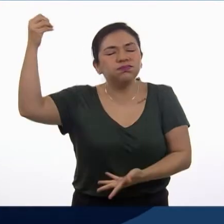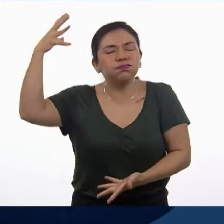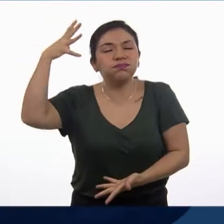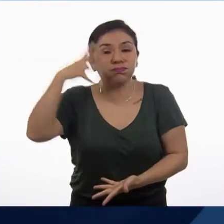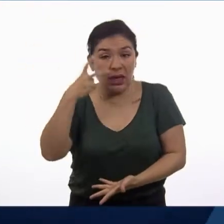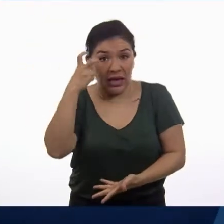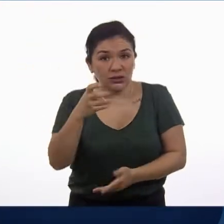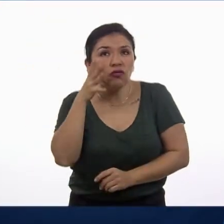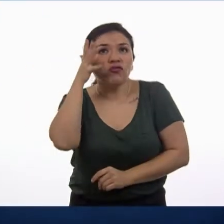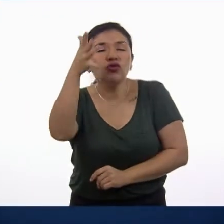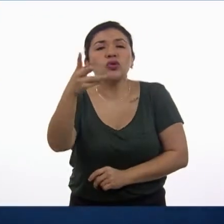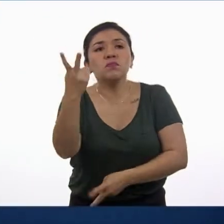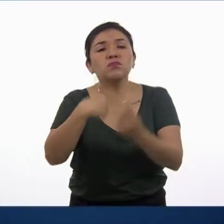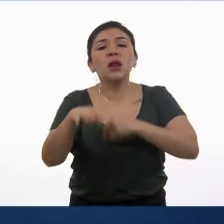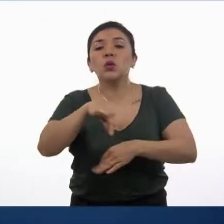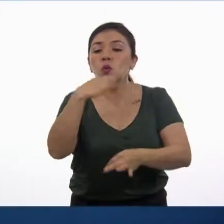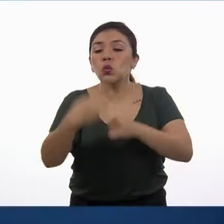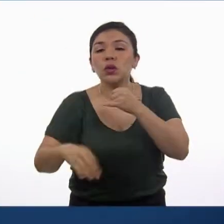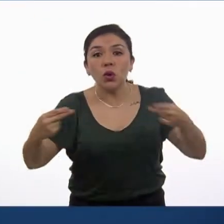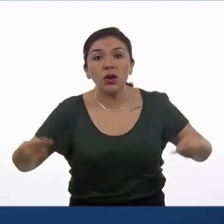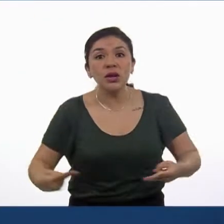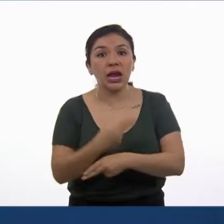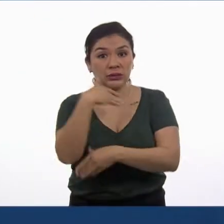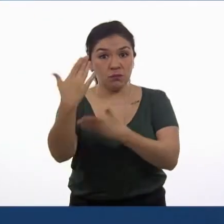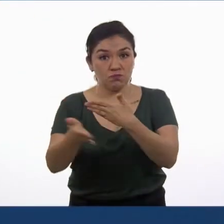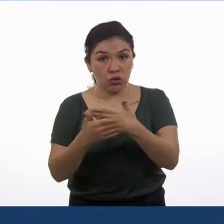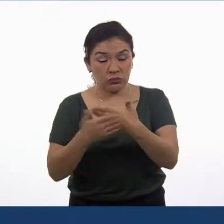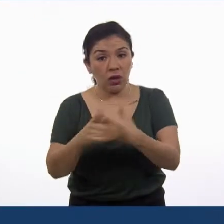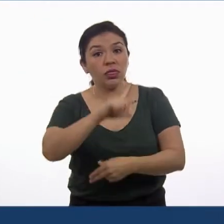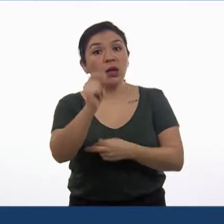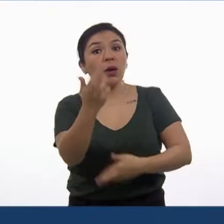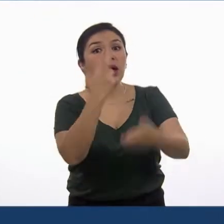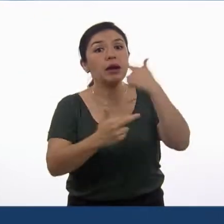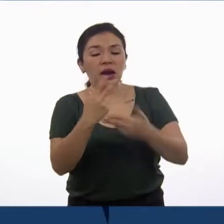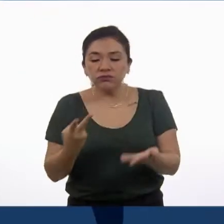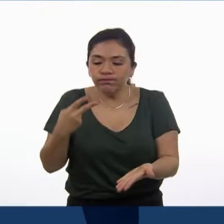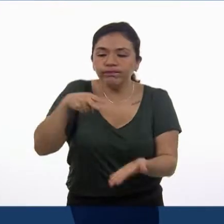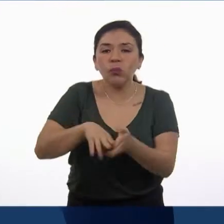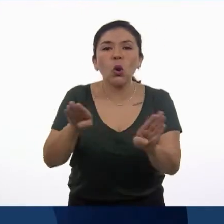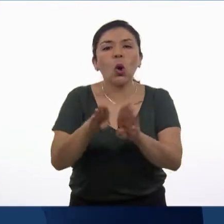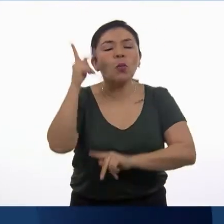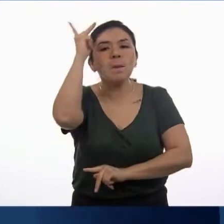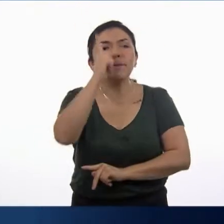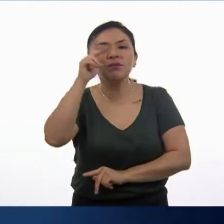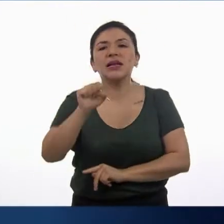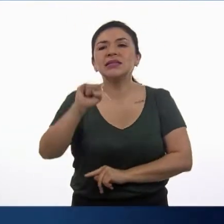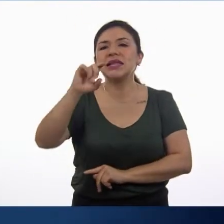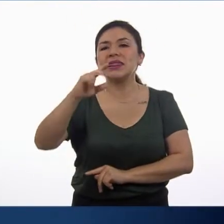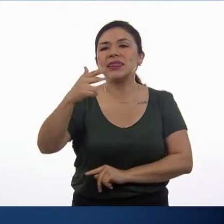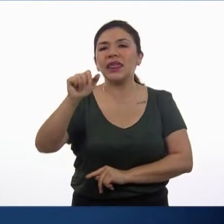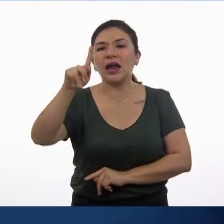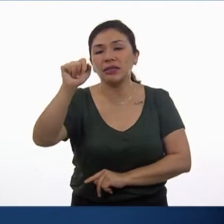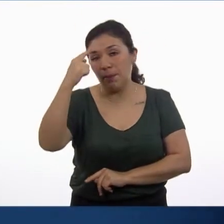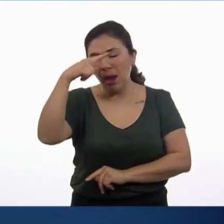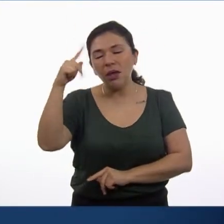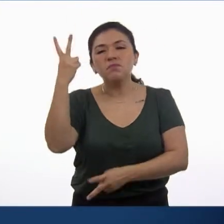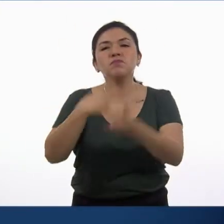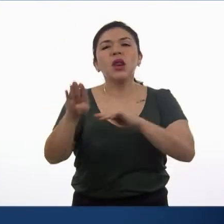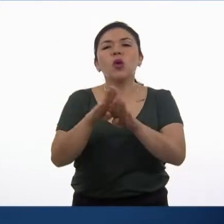que iniciará su último nacimiento. Regresará al mundo como el príncipe Siddhartha Gautama para alcanzar la